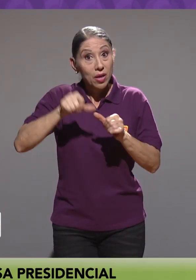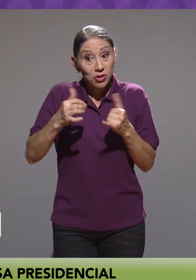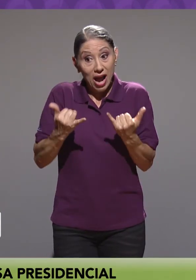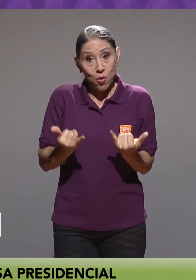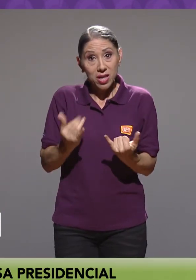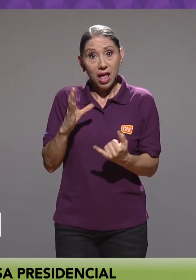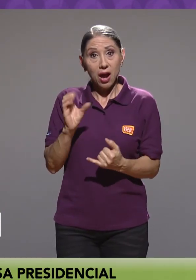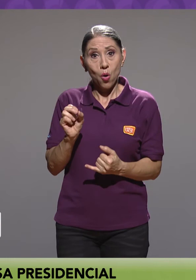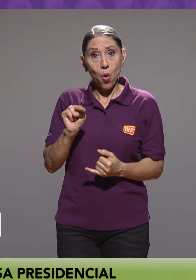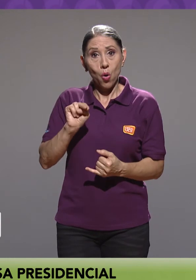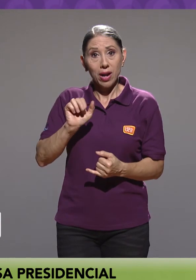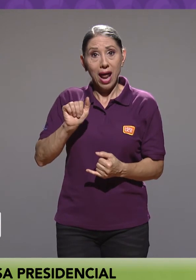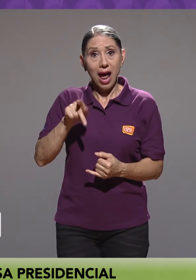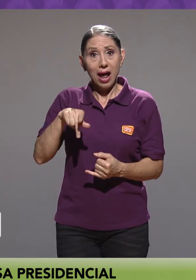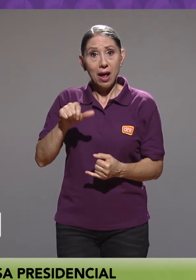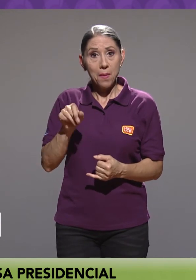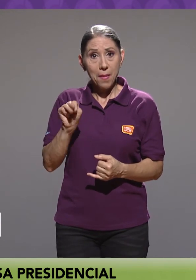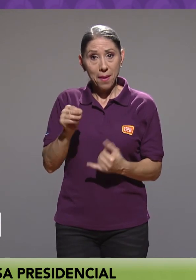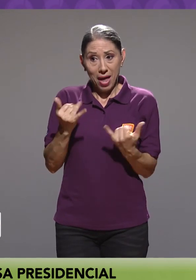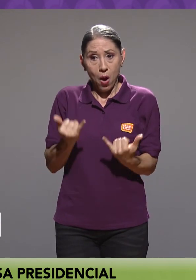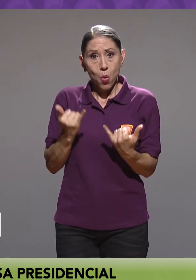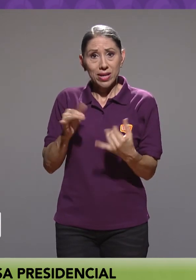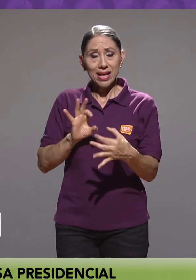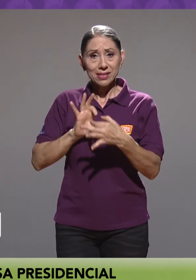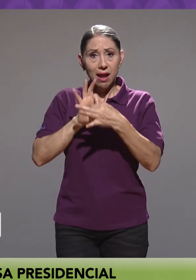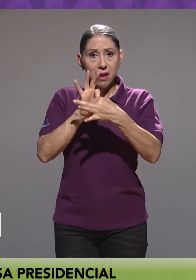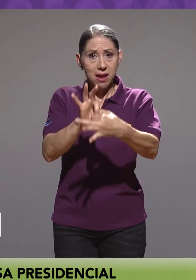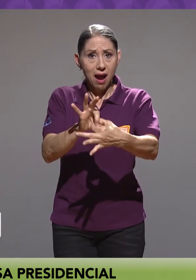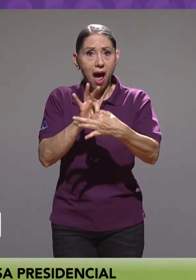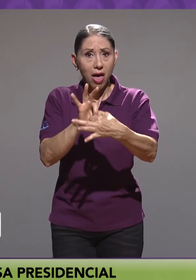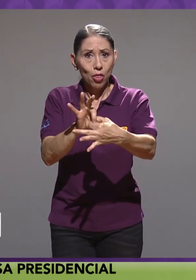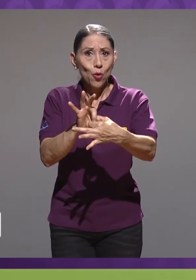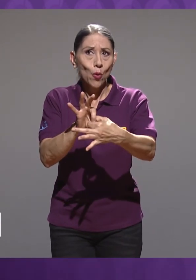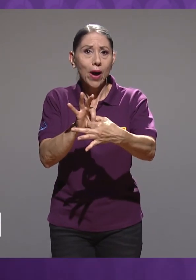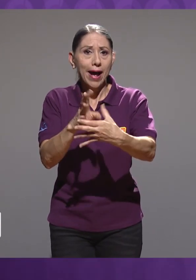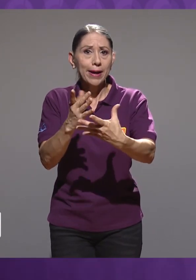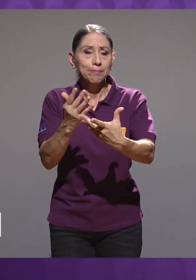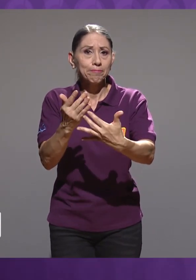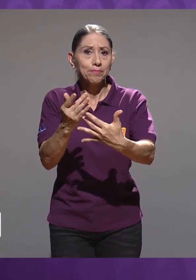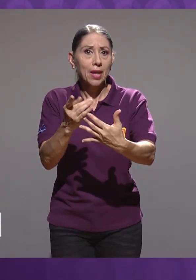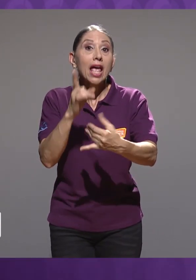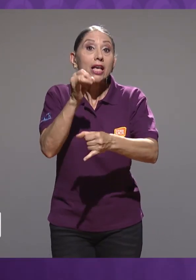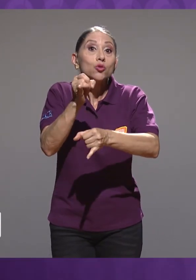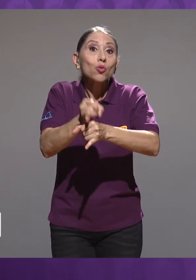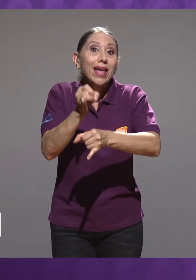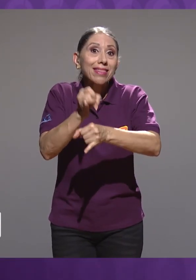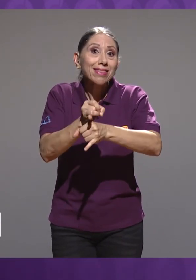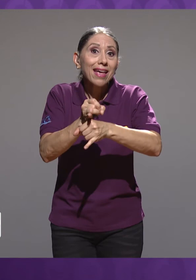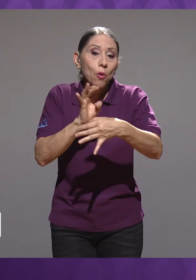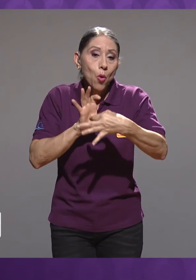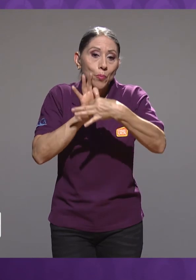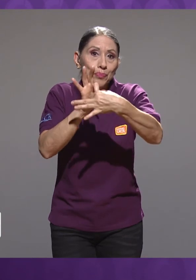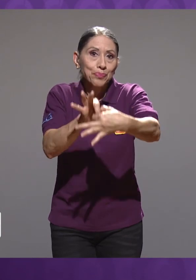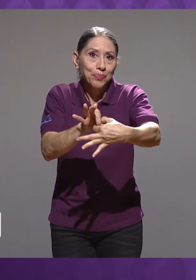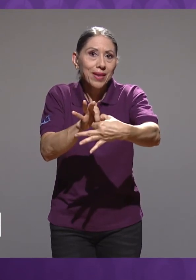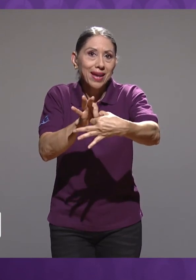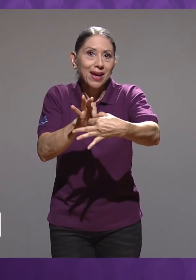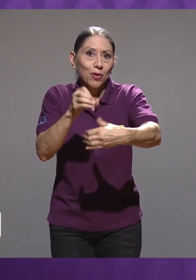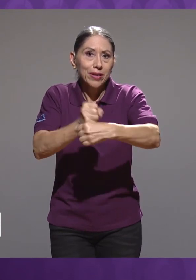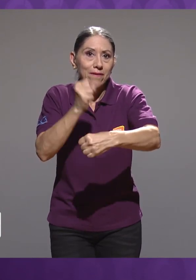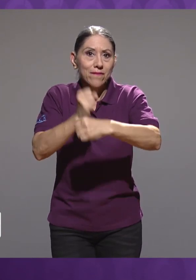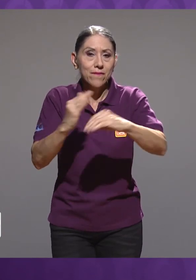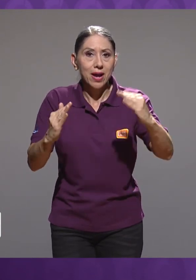ahorita CONAPAM está ligado es un ente desconcentrado de Casa